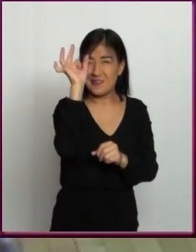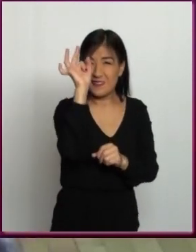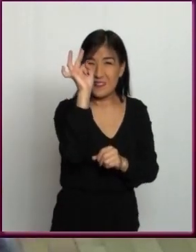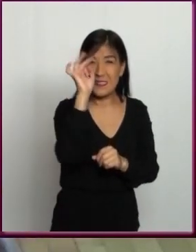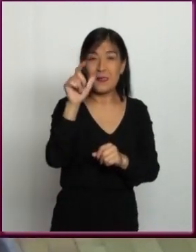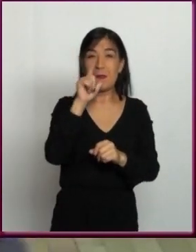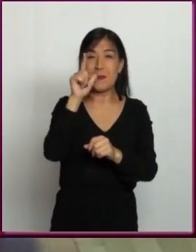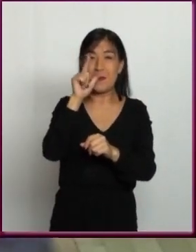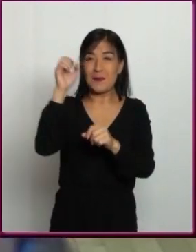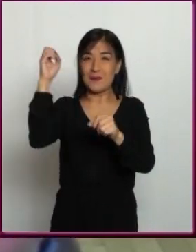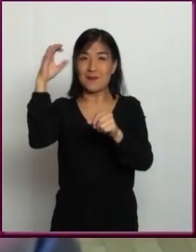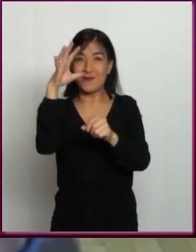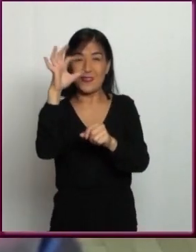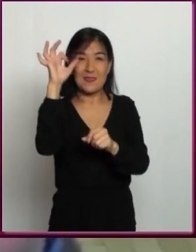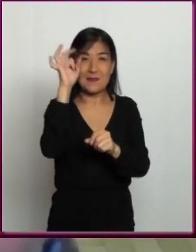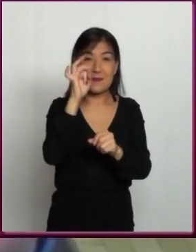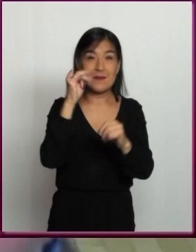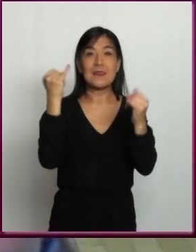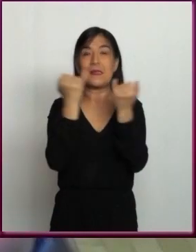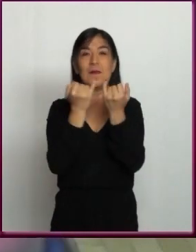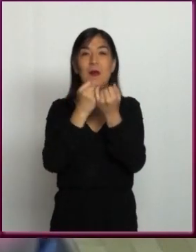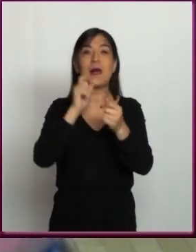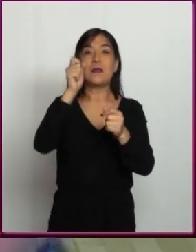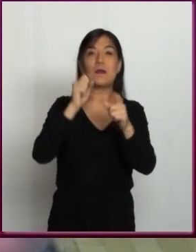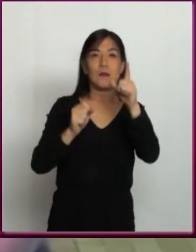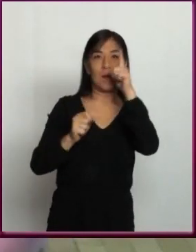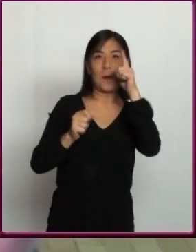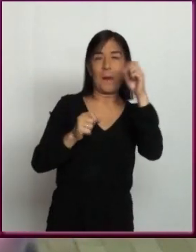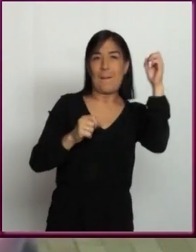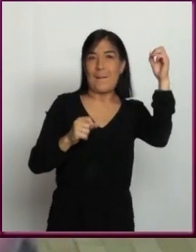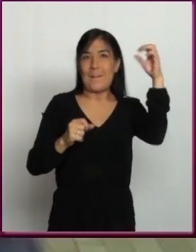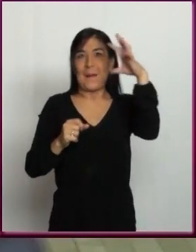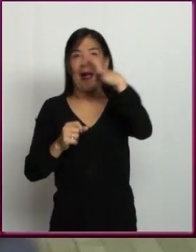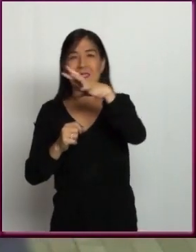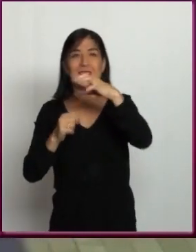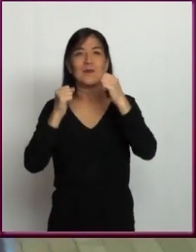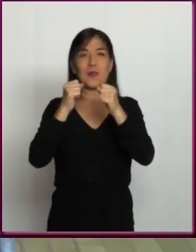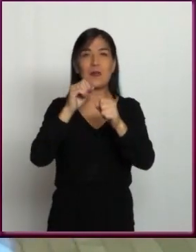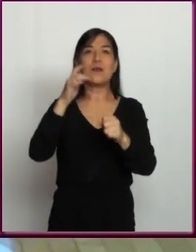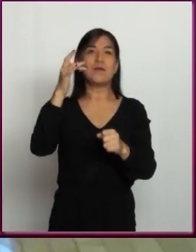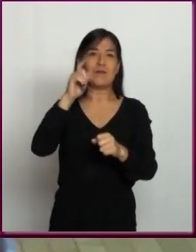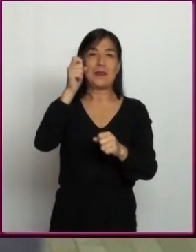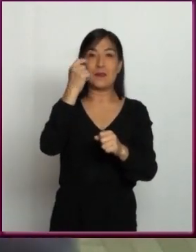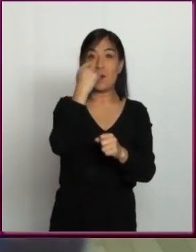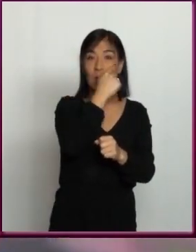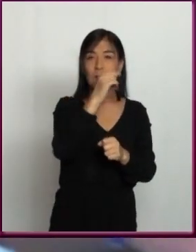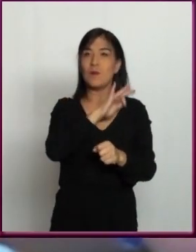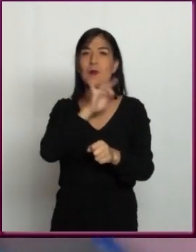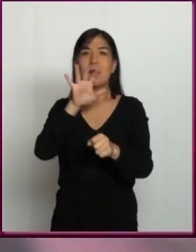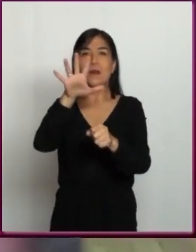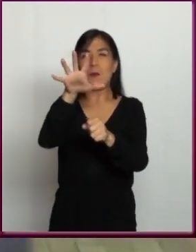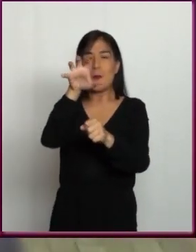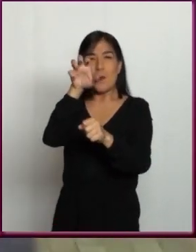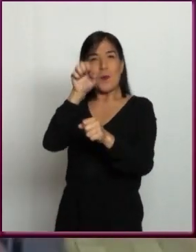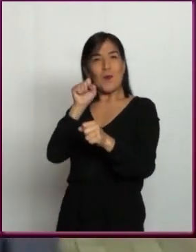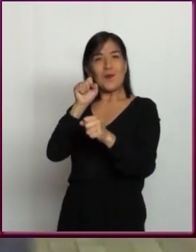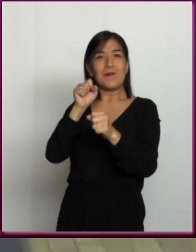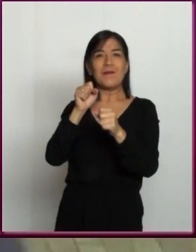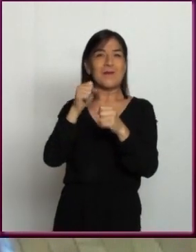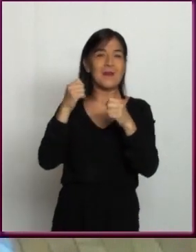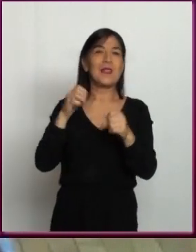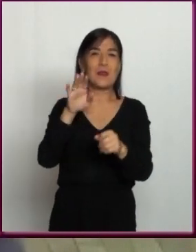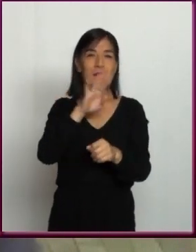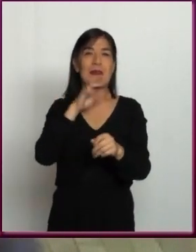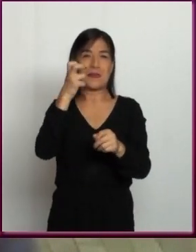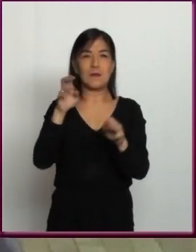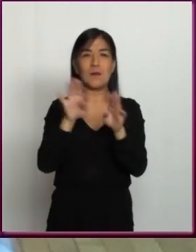recibir contra la cantidad de luz más grande que puedo recibir. El ojo puede recibir un rango enorme, eso